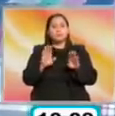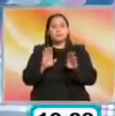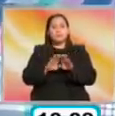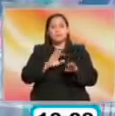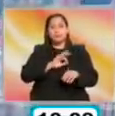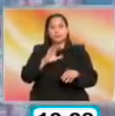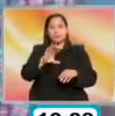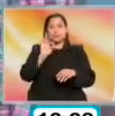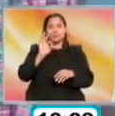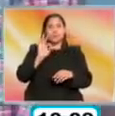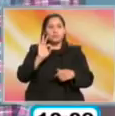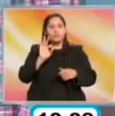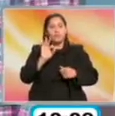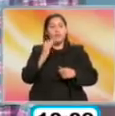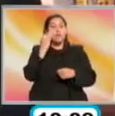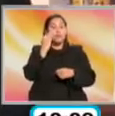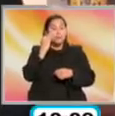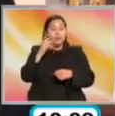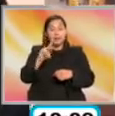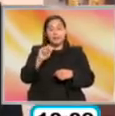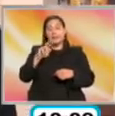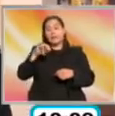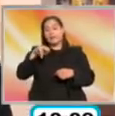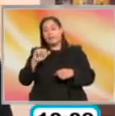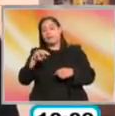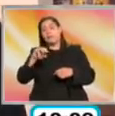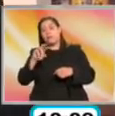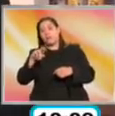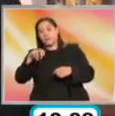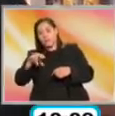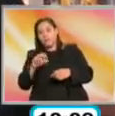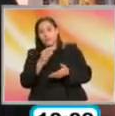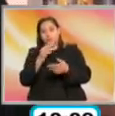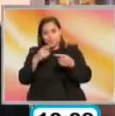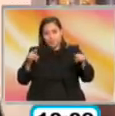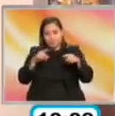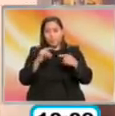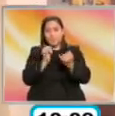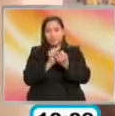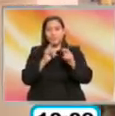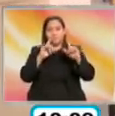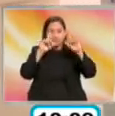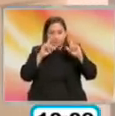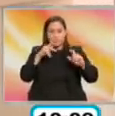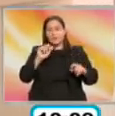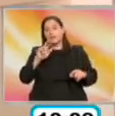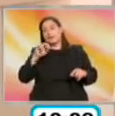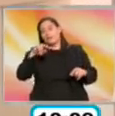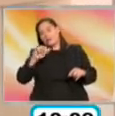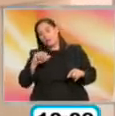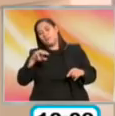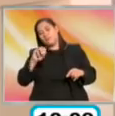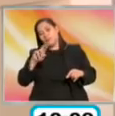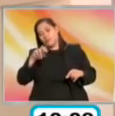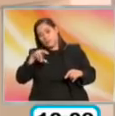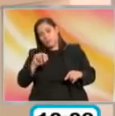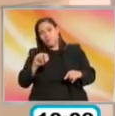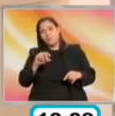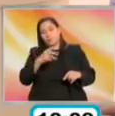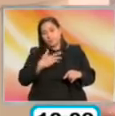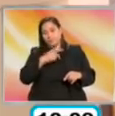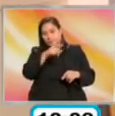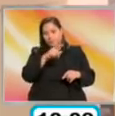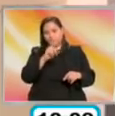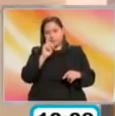querida Karina? En Facebook como Karina Moreno Music y también en Instagram, Karina Moreno Music, y tengo mi